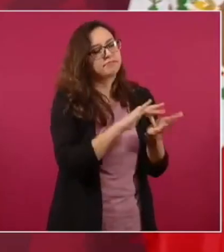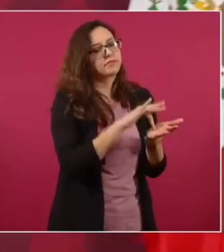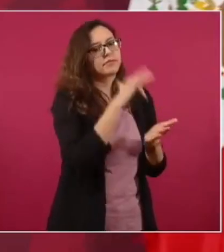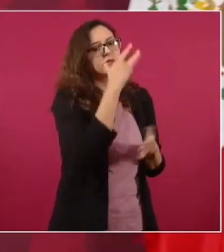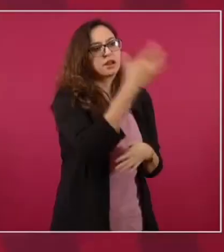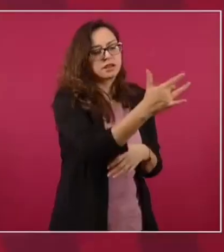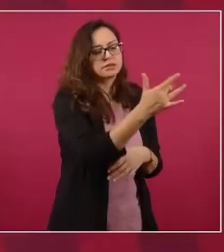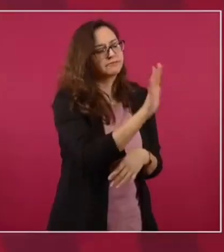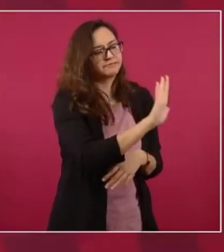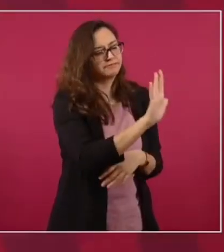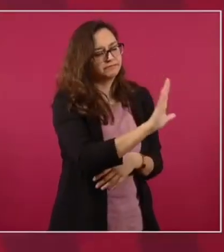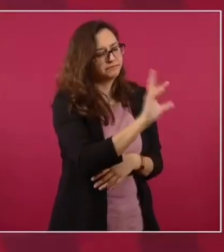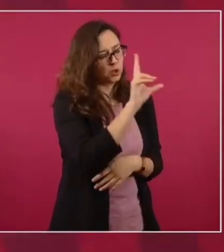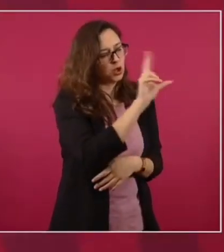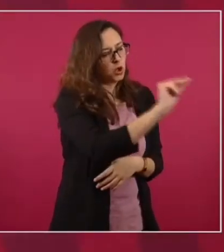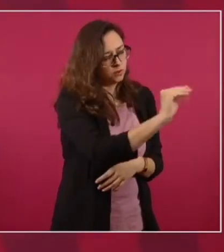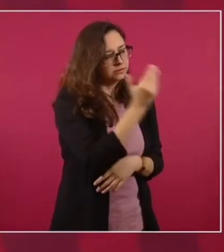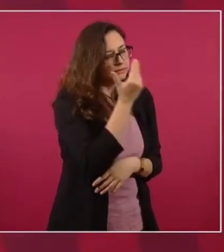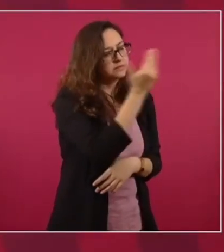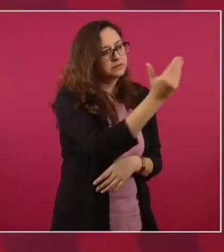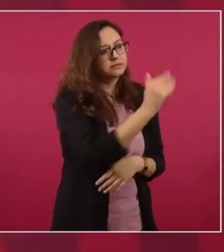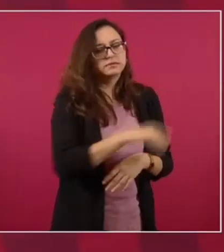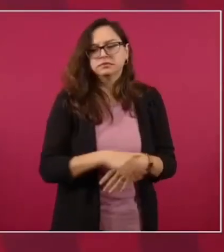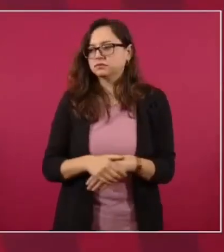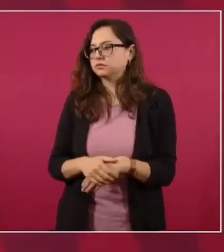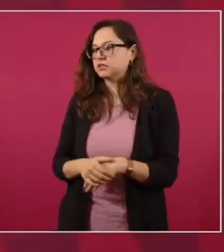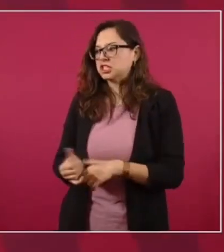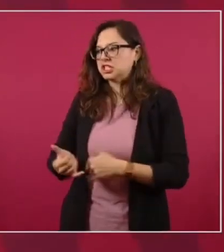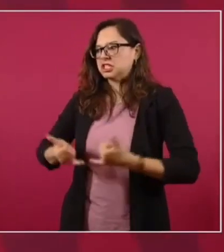y entendió y fue respetuoso.